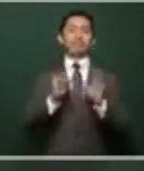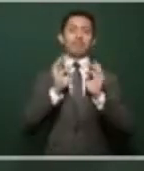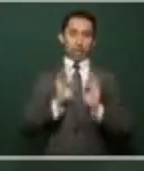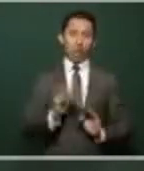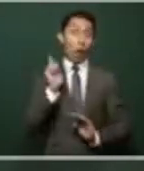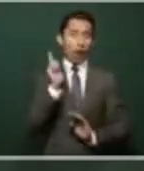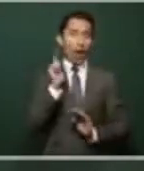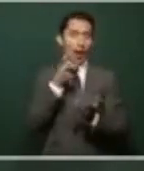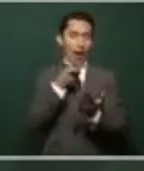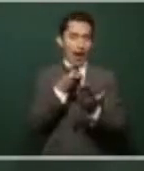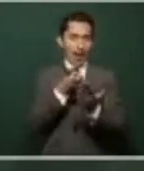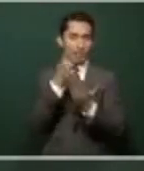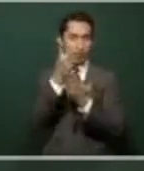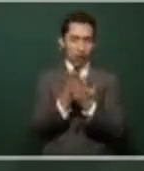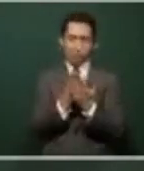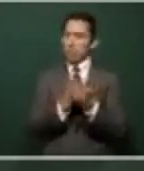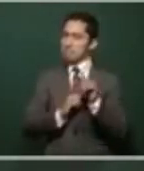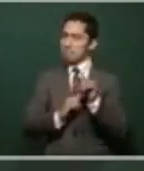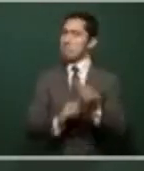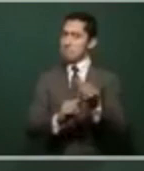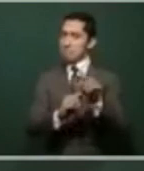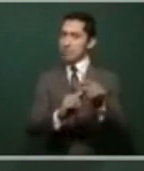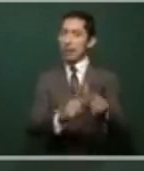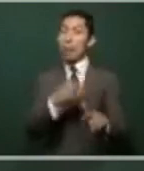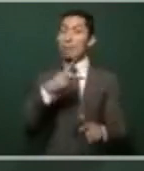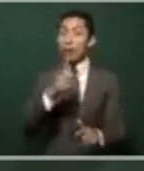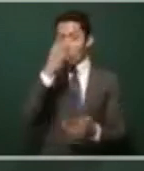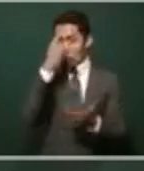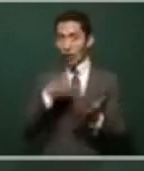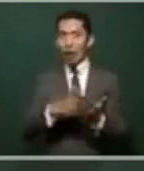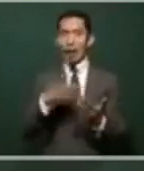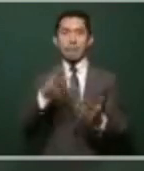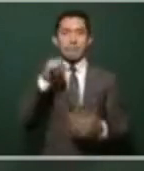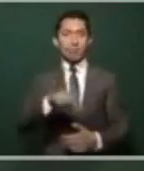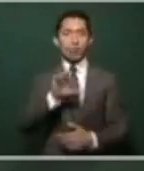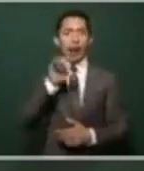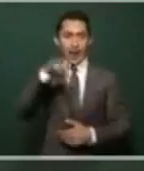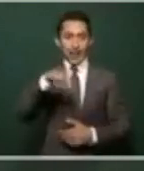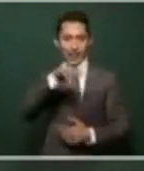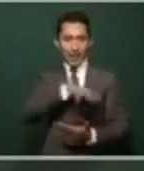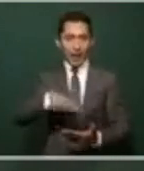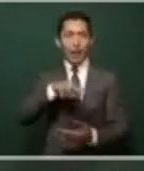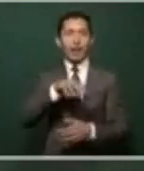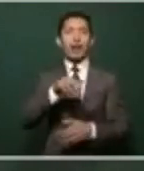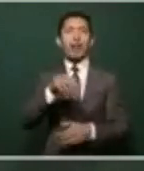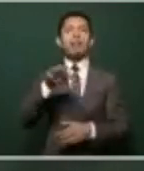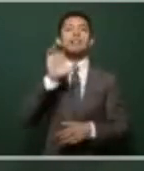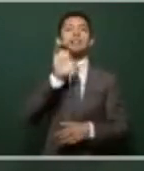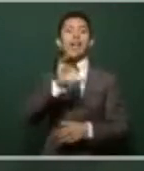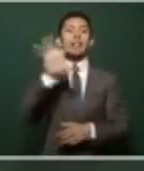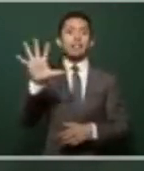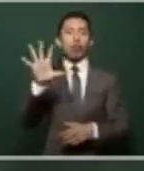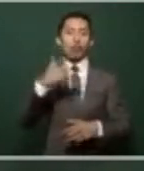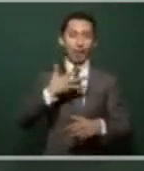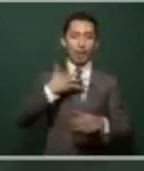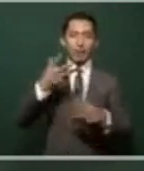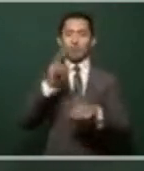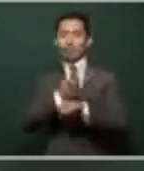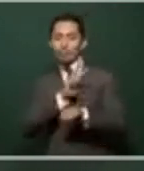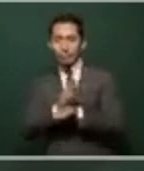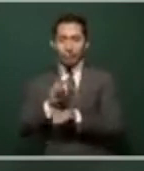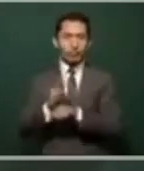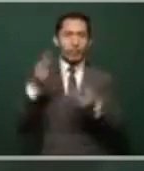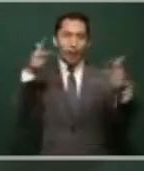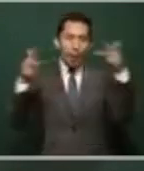a referir, pero quiero decirles que además este centro integrará en esta primera etapa la imagen